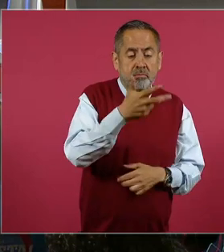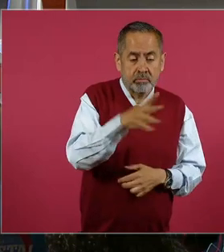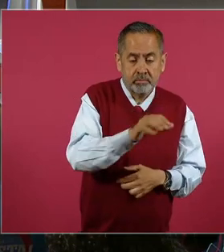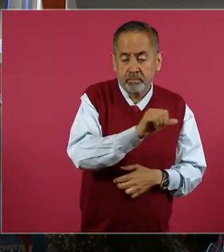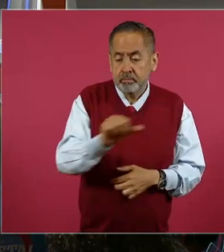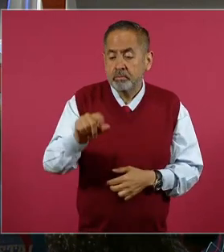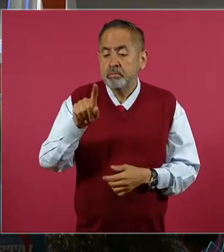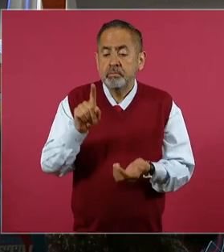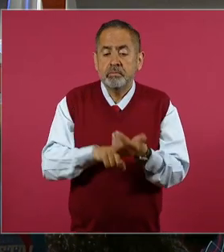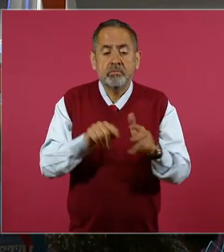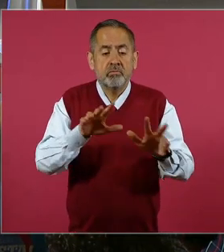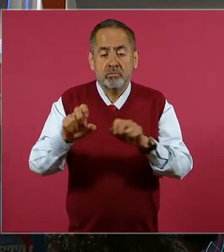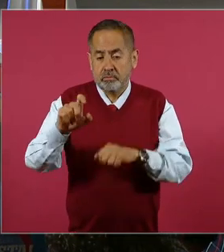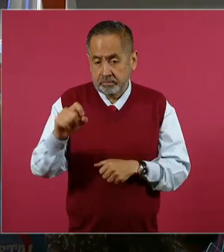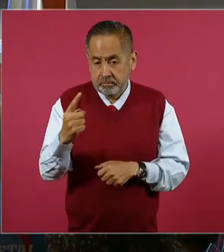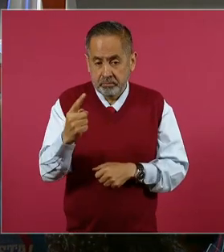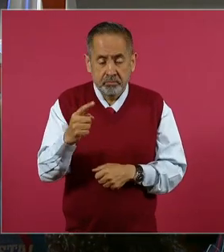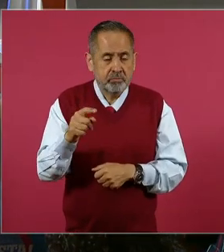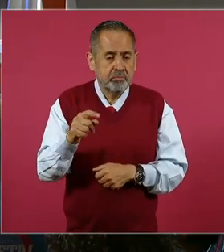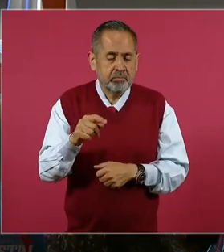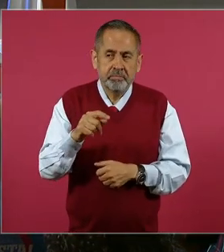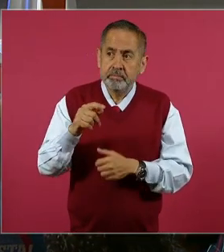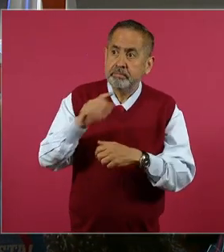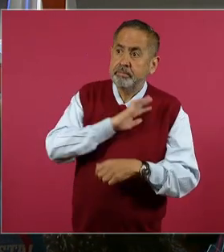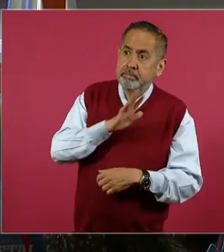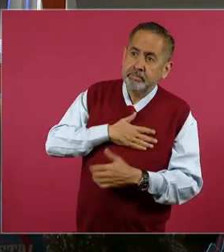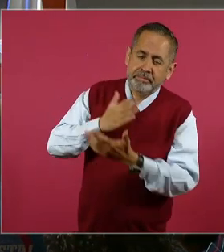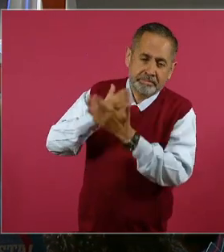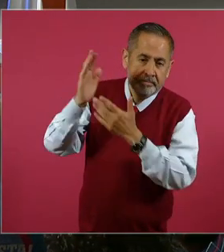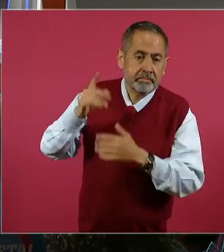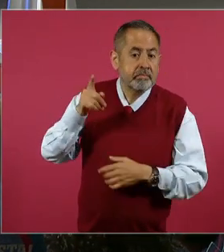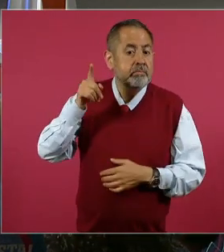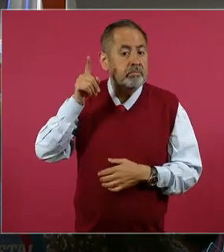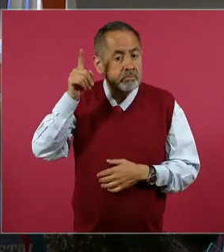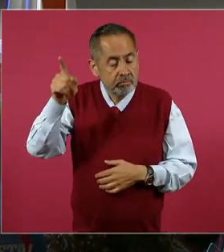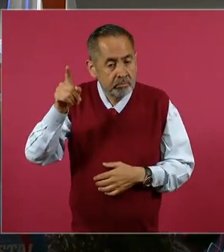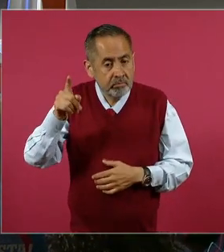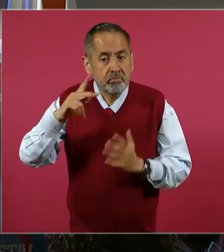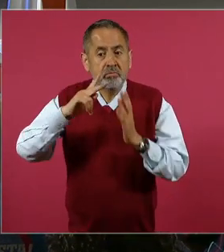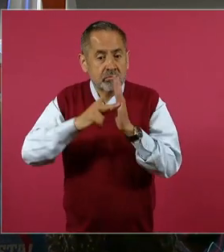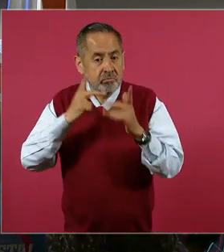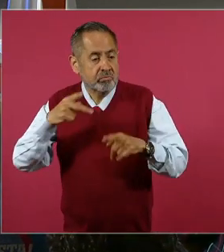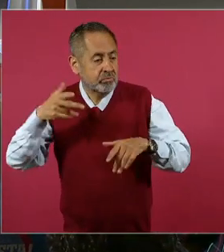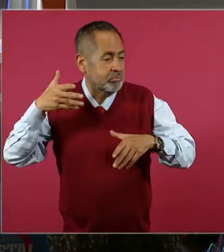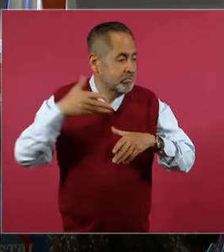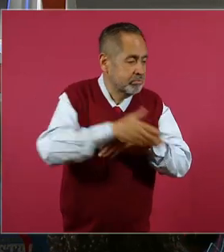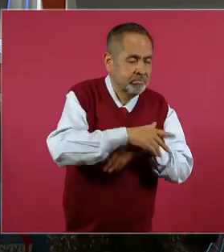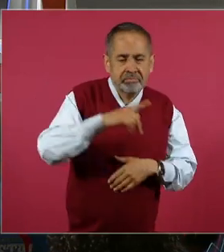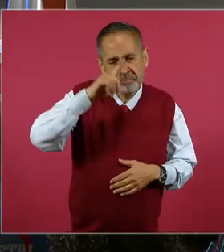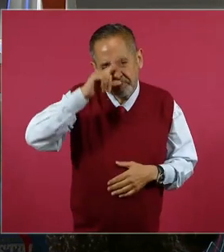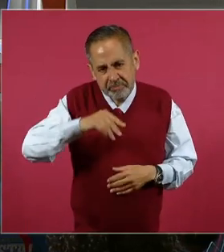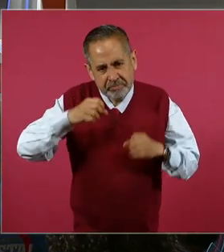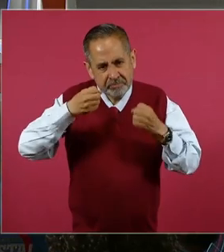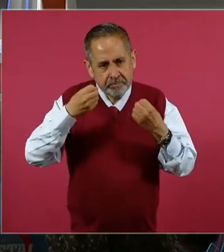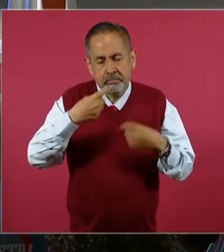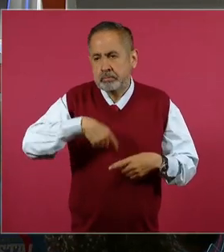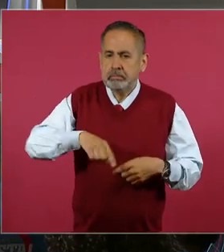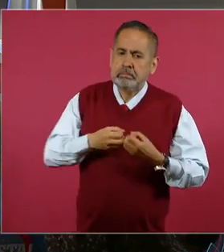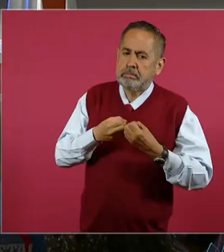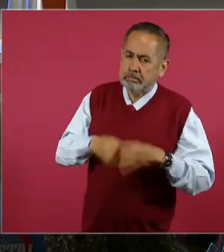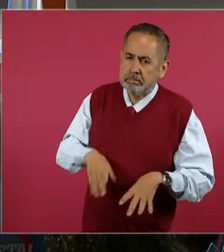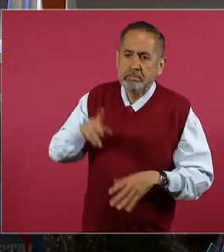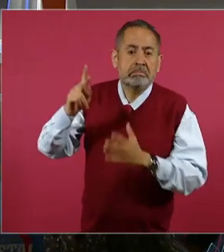a 1821, el Reino de España intentó de manera infructuosa, aunque con grandes daños a la